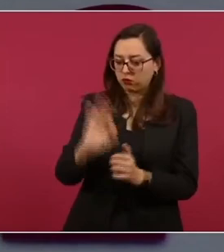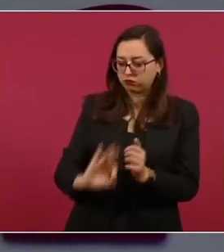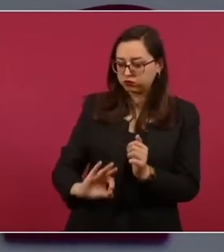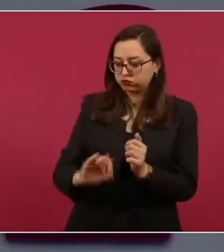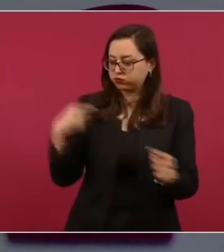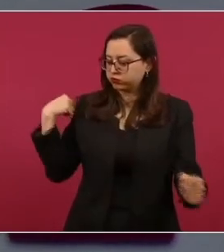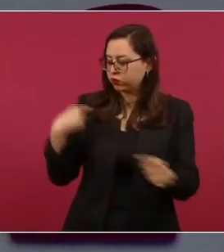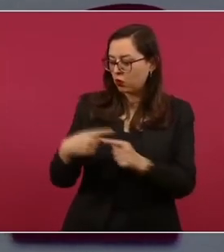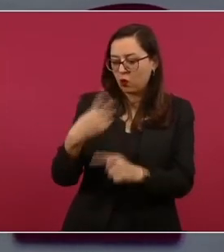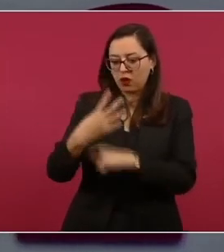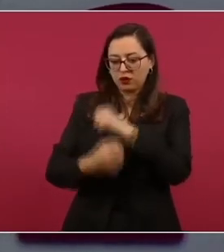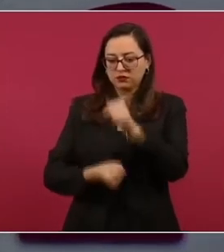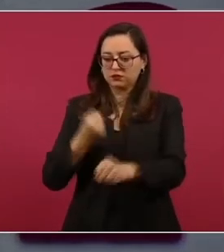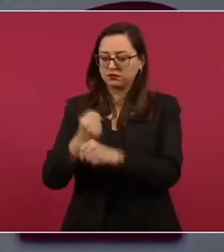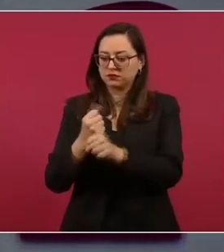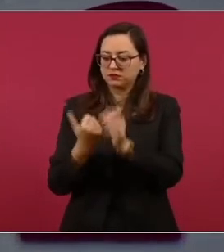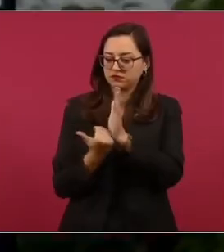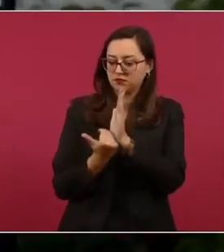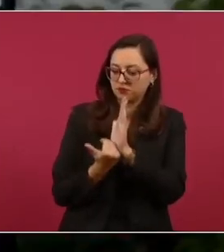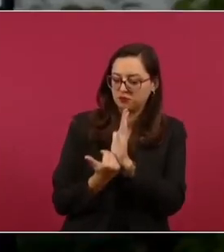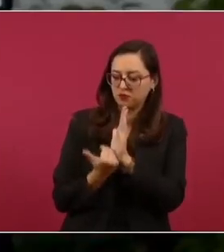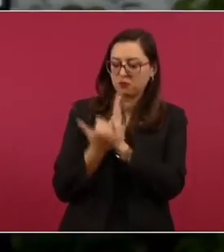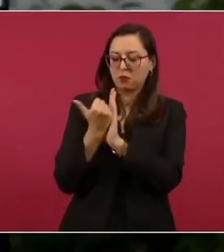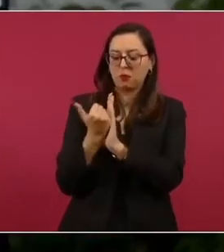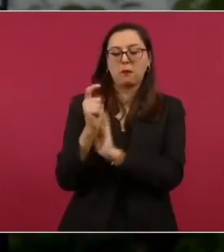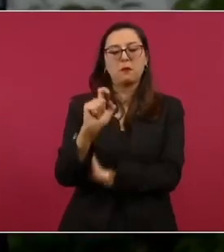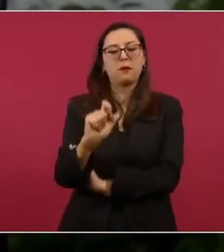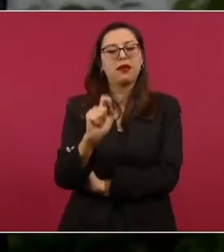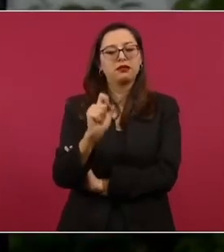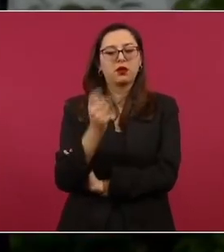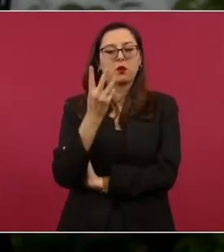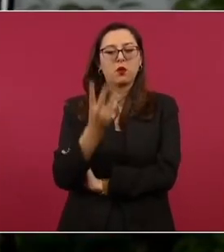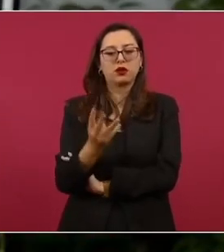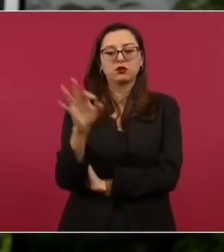nuestro gobierno en 24%.